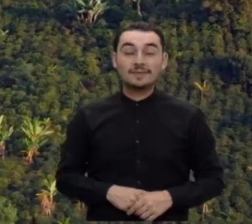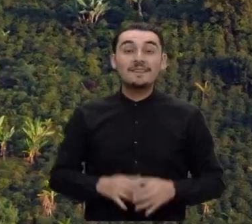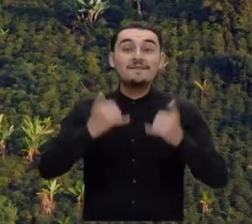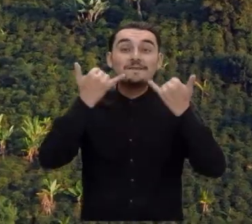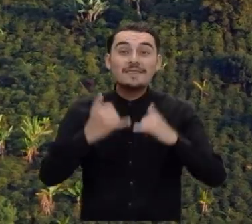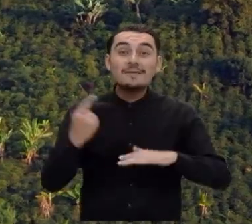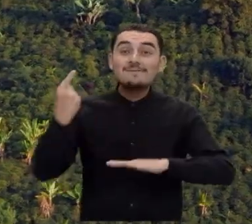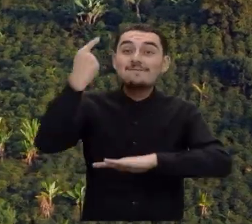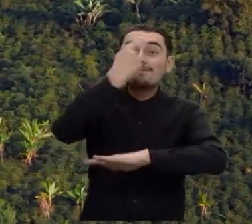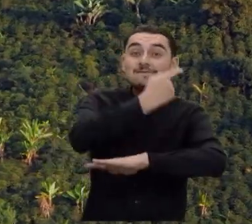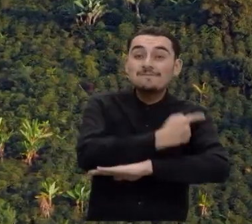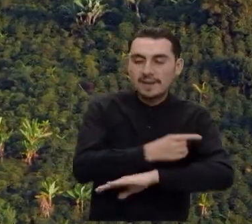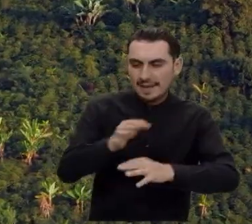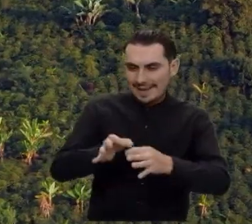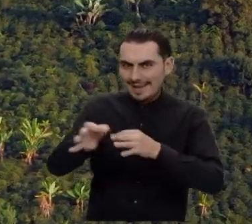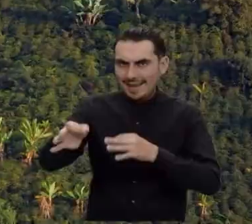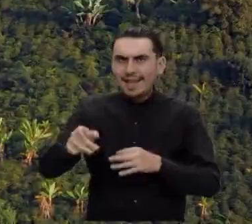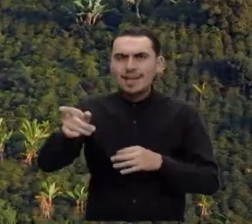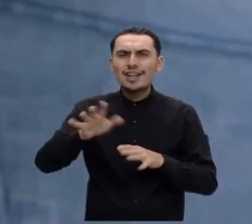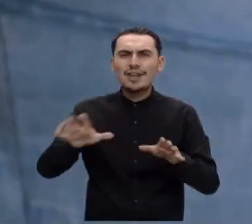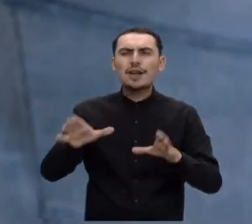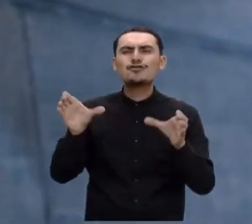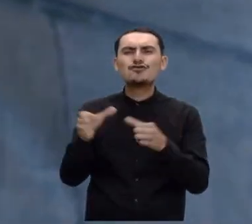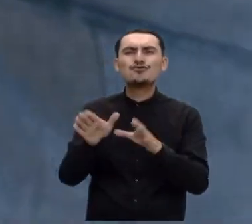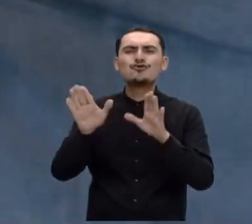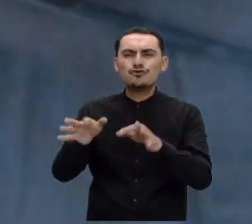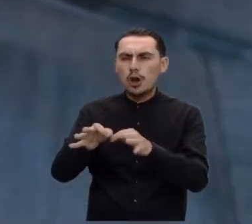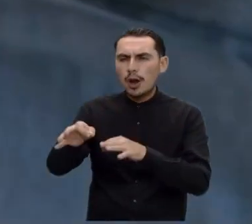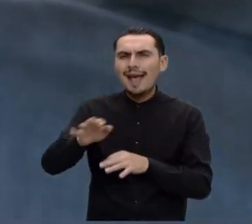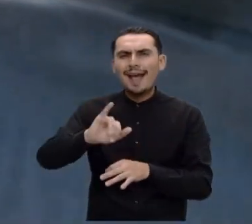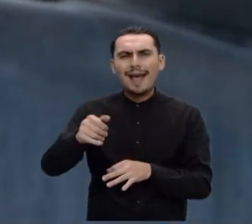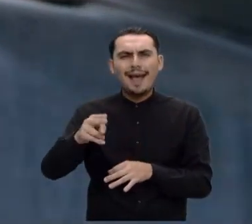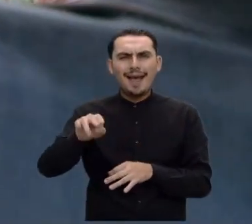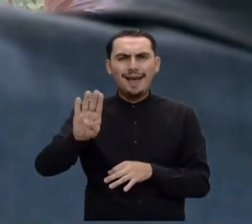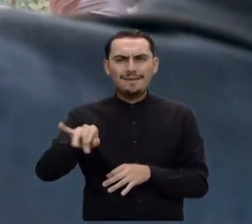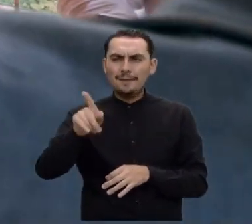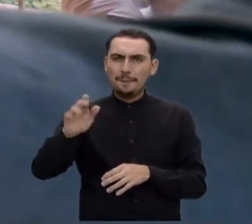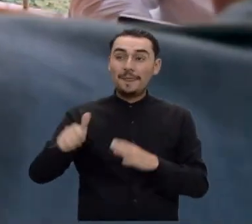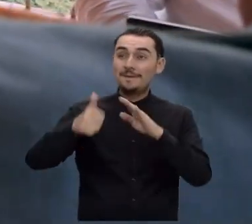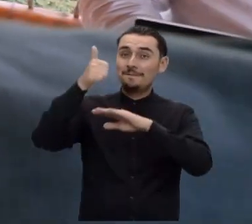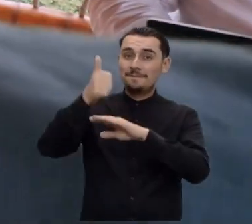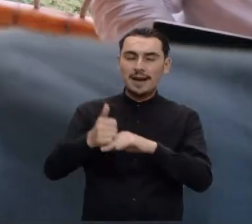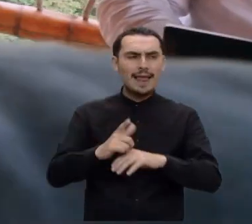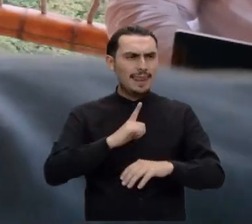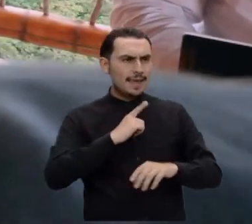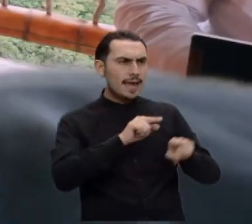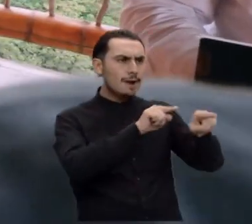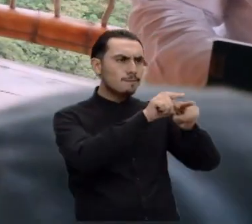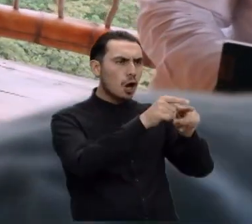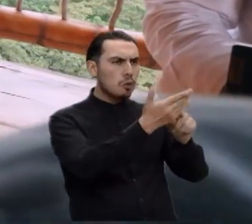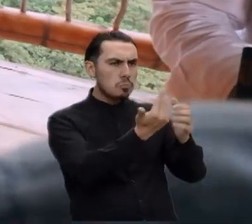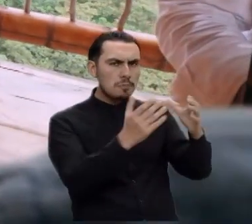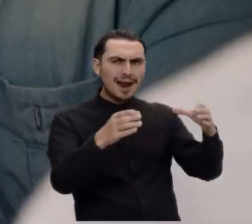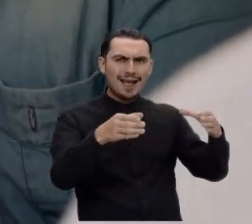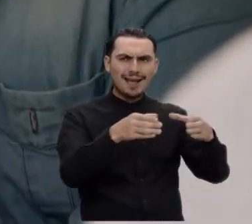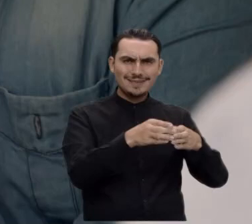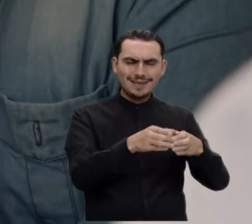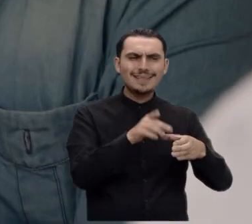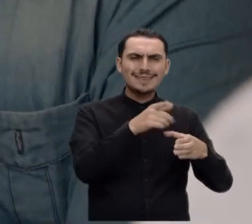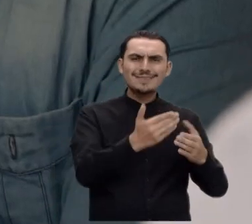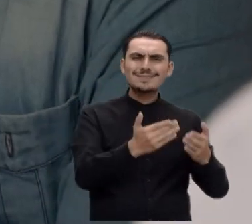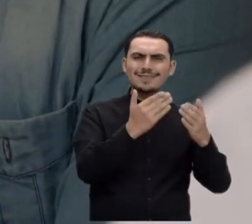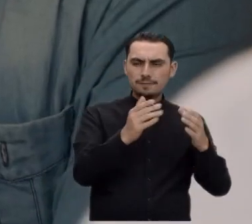Y al final del día, en la vereda Java del municipio de Manizales, nuestro gerente general se reunió con líderes y lideresas de la